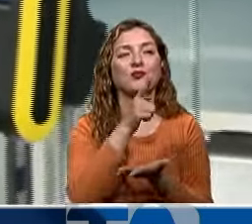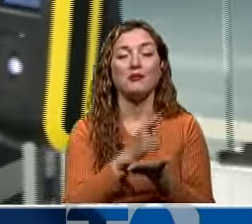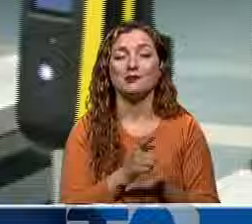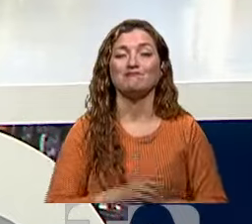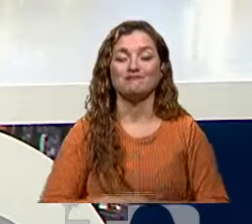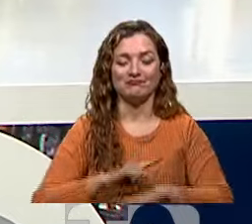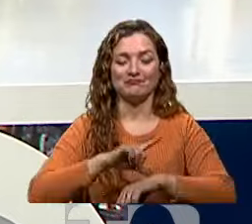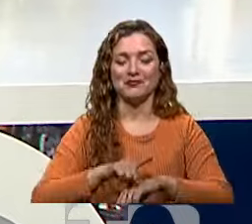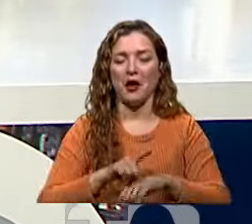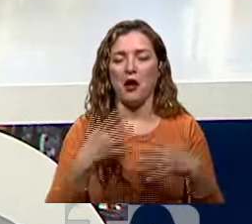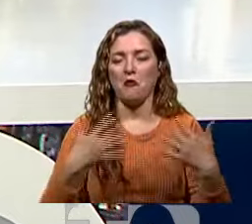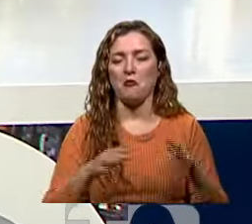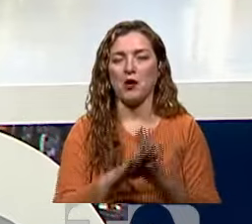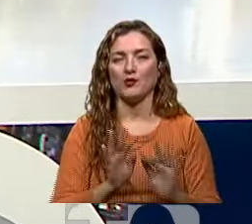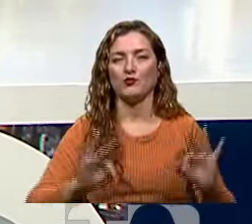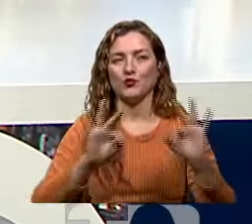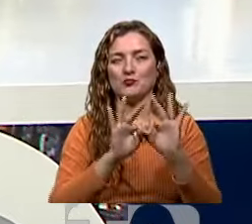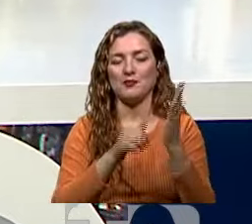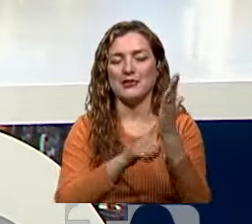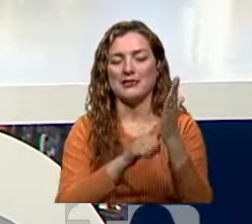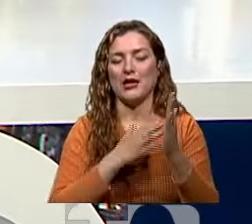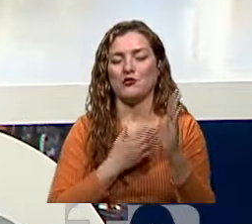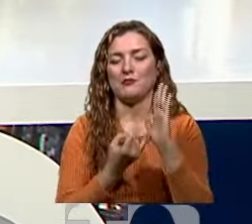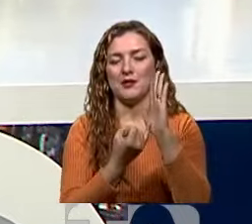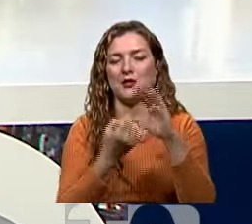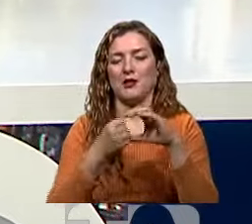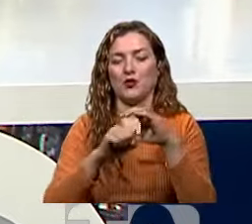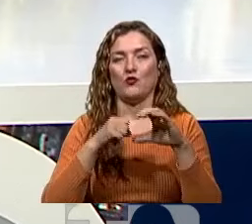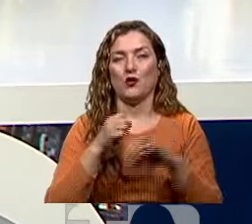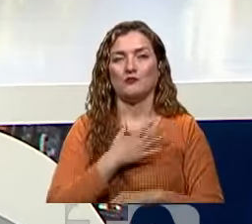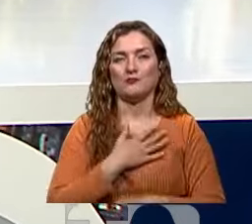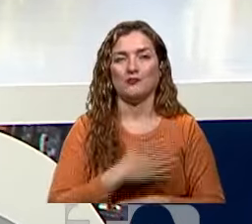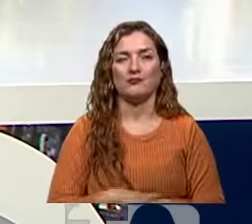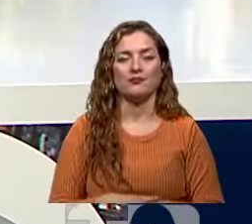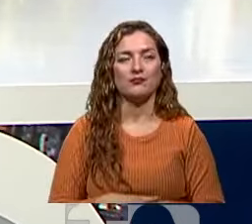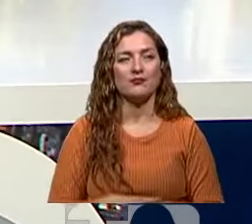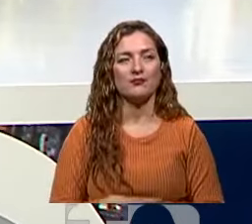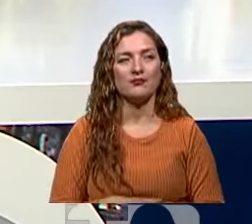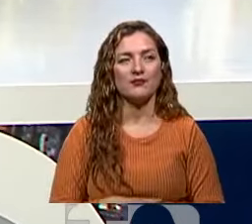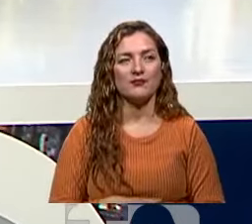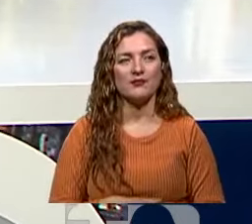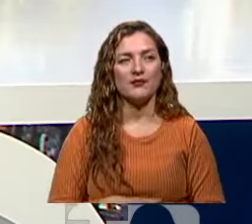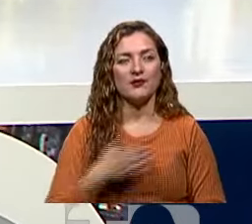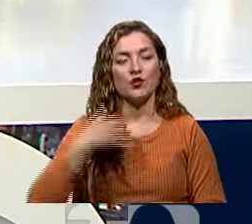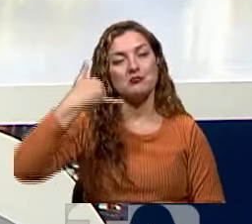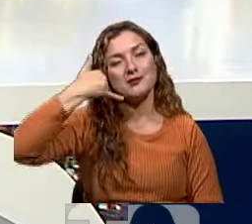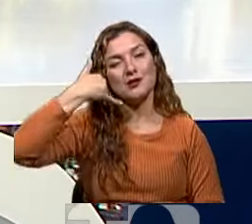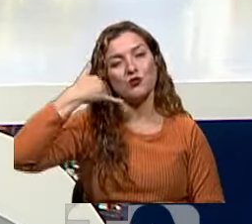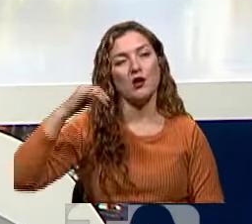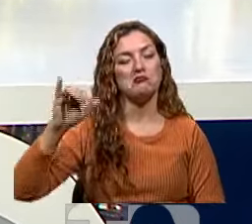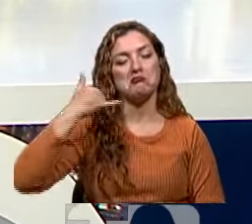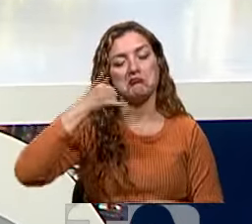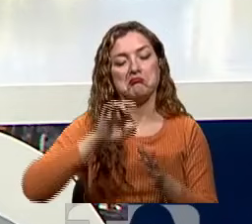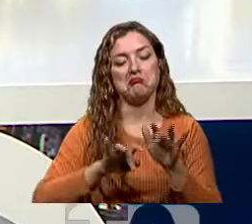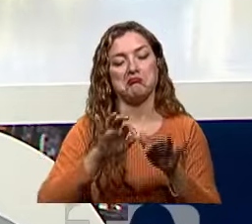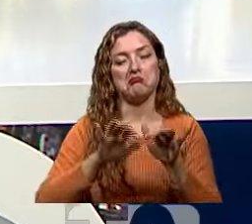esos minutos valen oro. Yo tengo en mi cédula de identidad mi tarjeta ciudad. Ah, qué chévere. En cambio, lo tengo en mi celular, así que yo solo